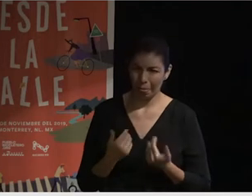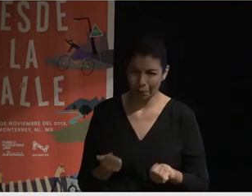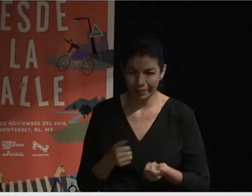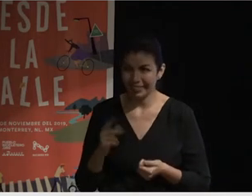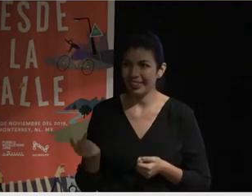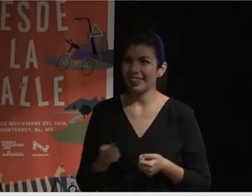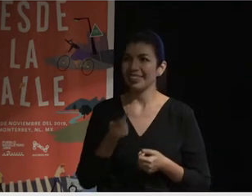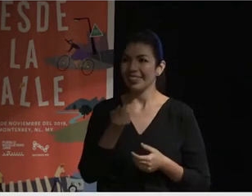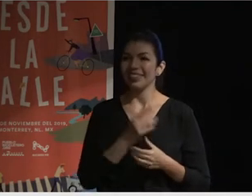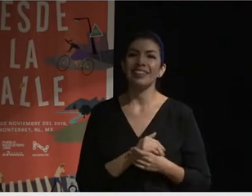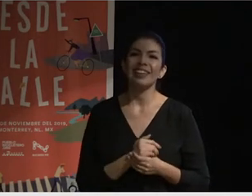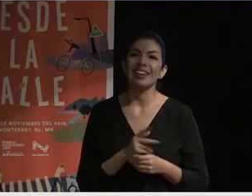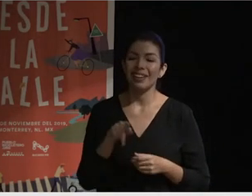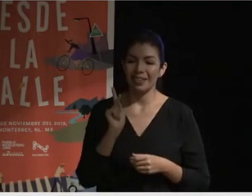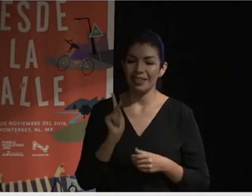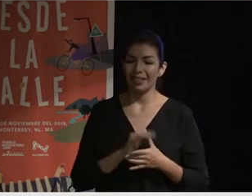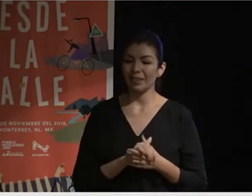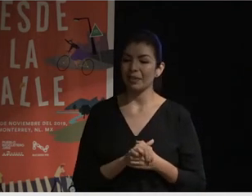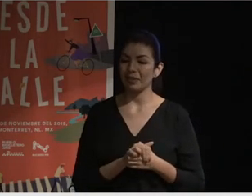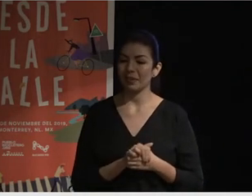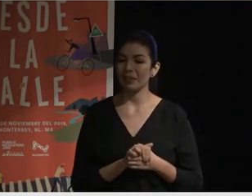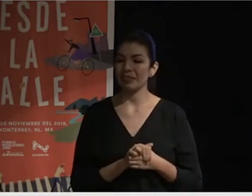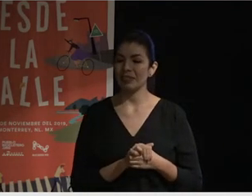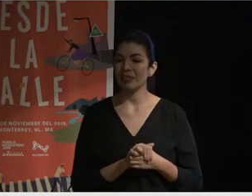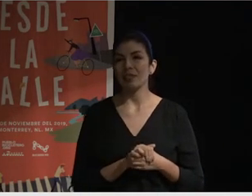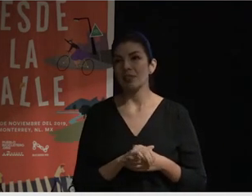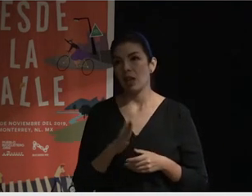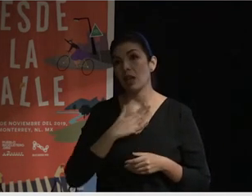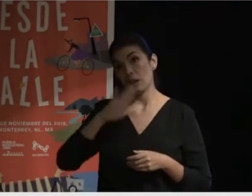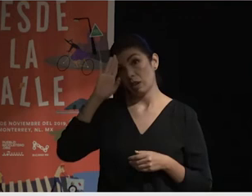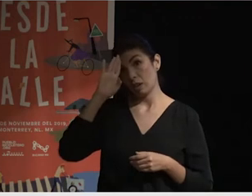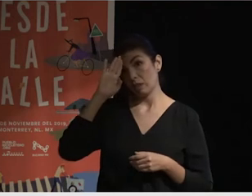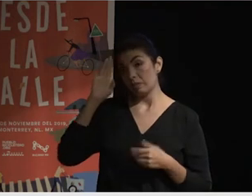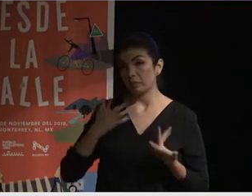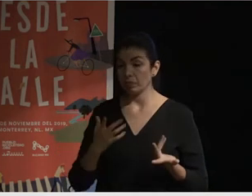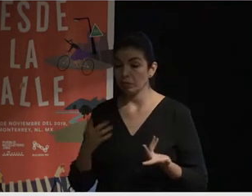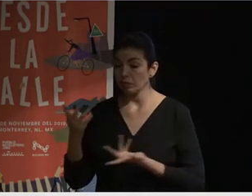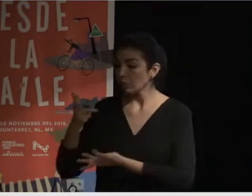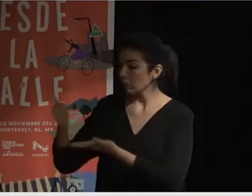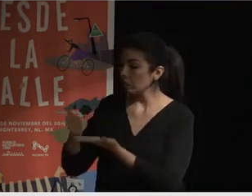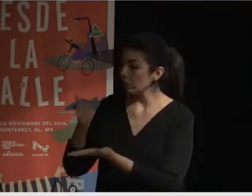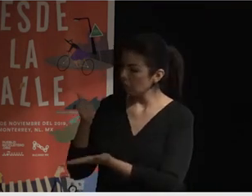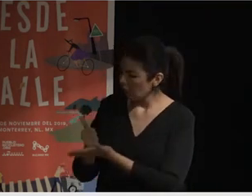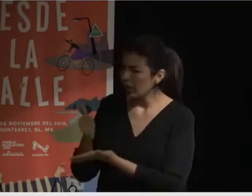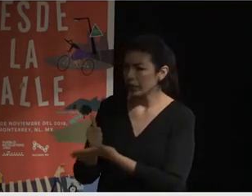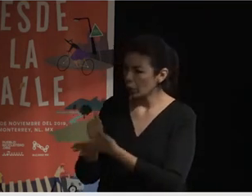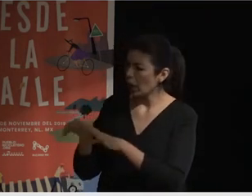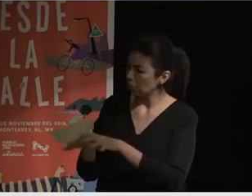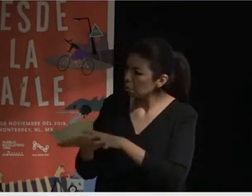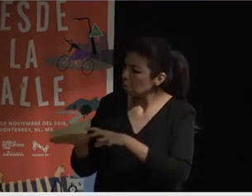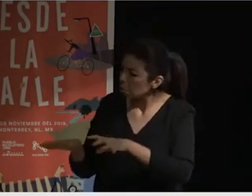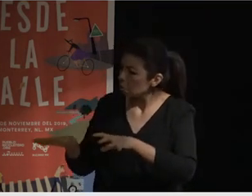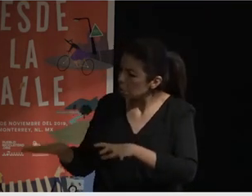sí, efectivamente está todo el tema de, pero no es tan mala la gentrificación. Okay, igual hay gente que dice que la colonización tiene aspectos positivos,